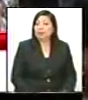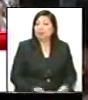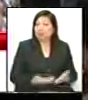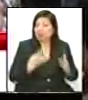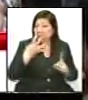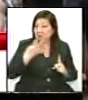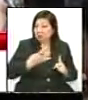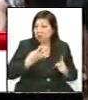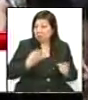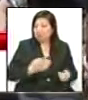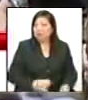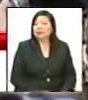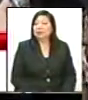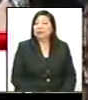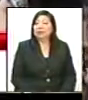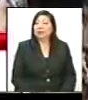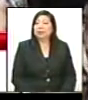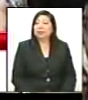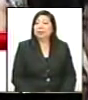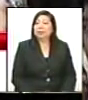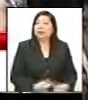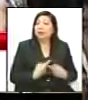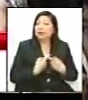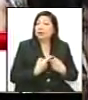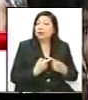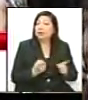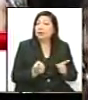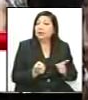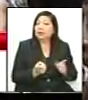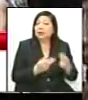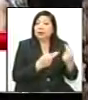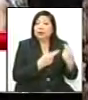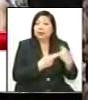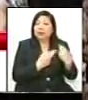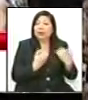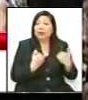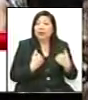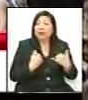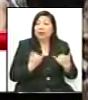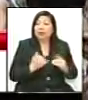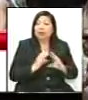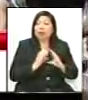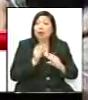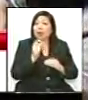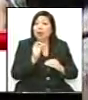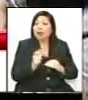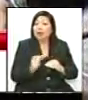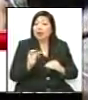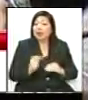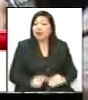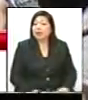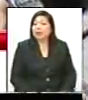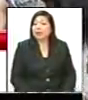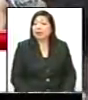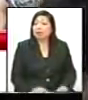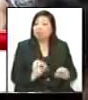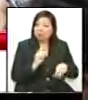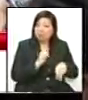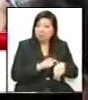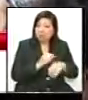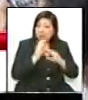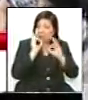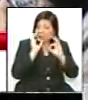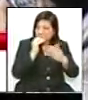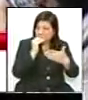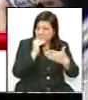testigo, espero que siempre propale de la responsabilidad que tenemos los congresistas, de la puntualidad, del